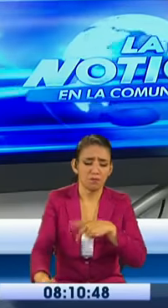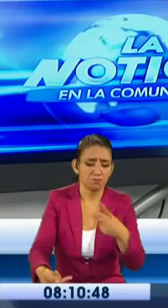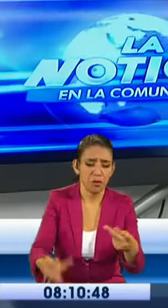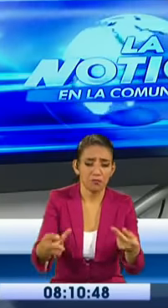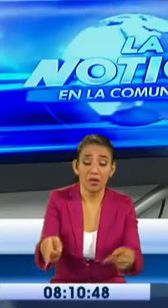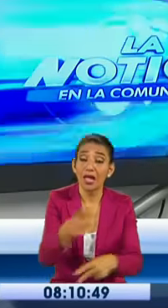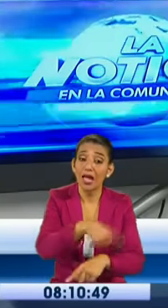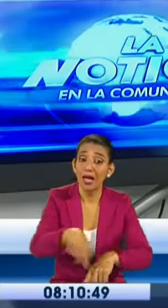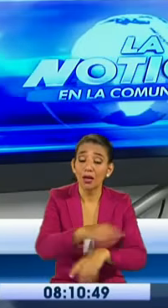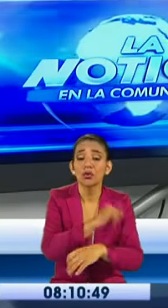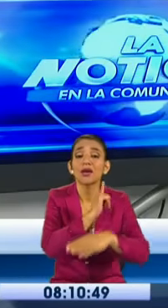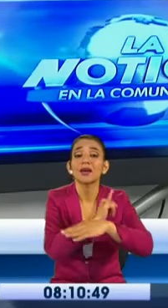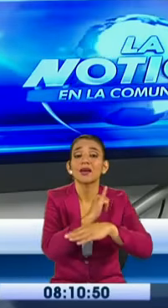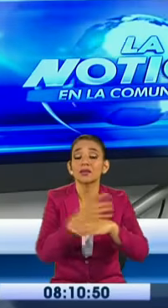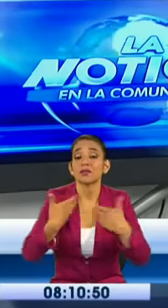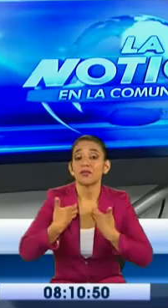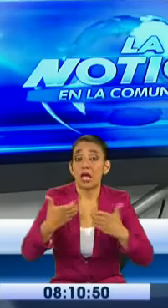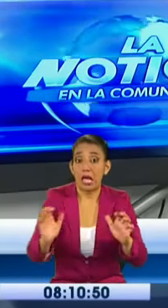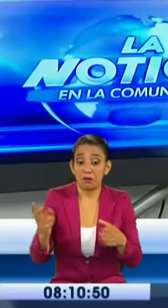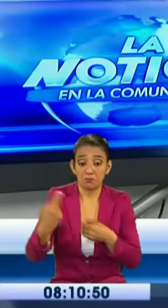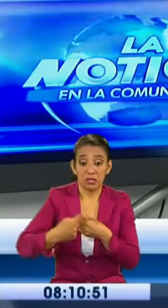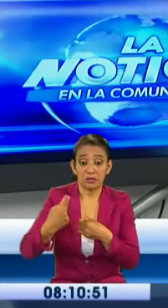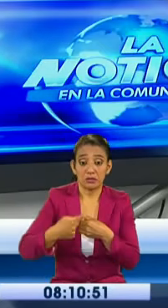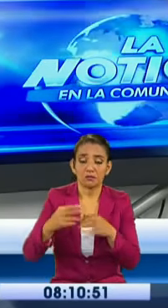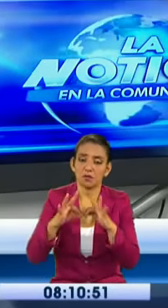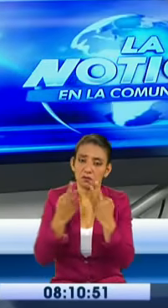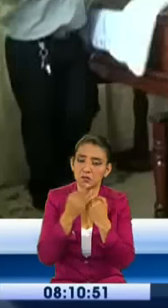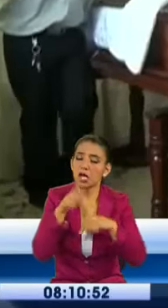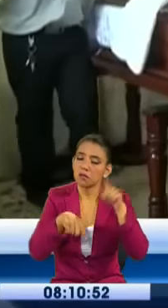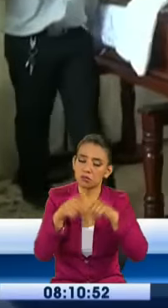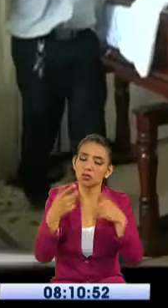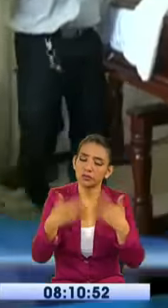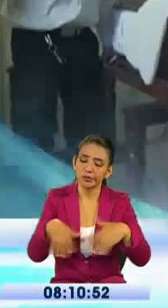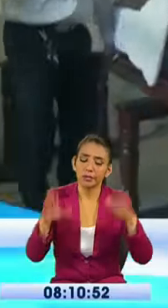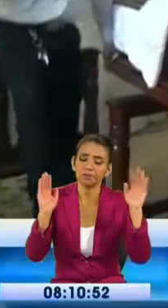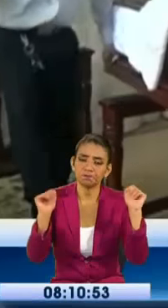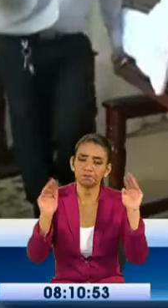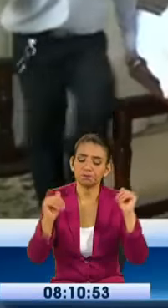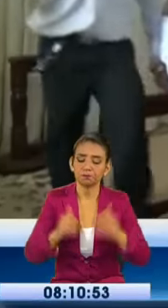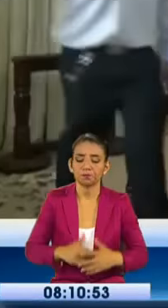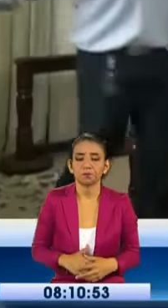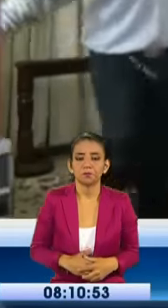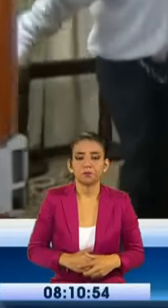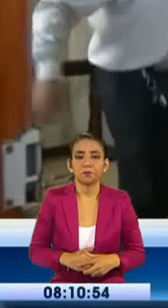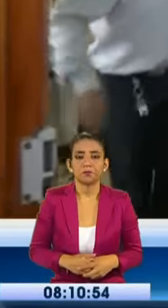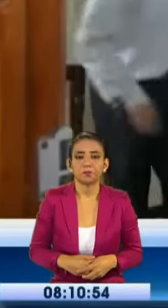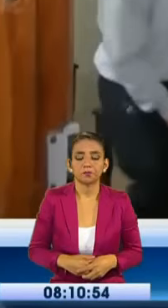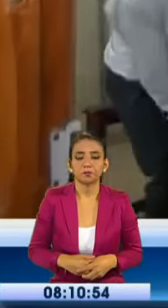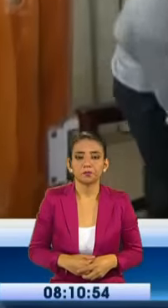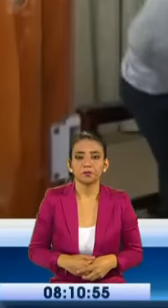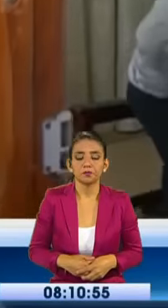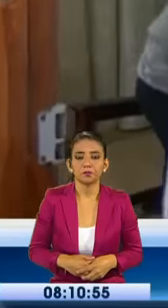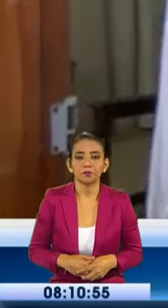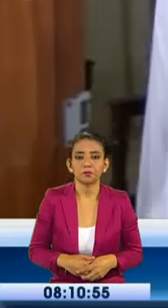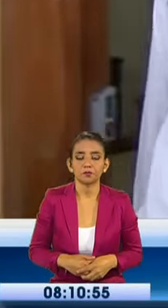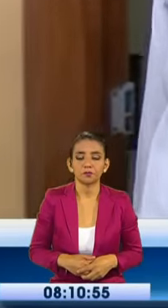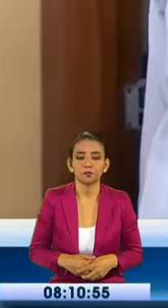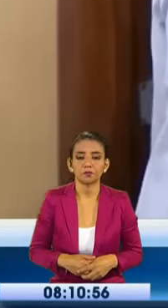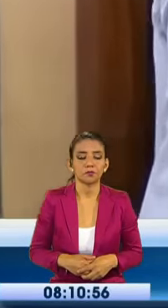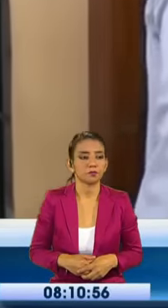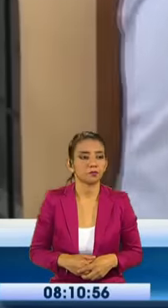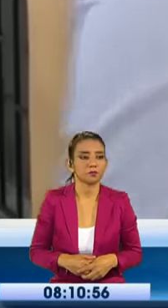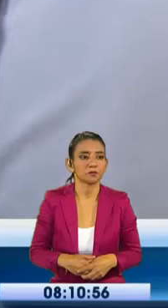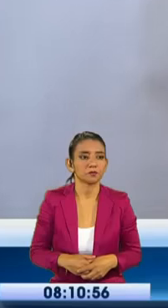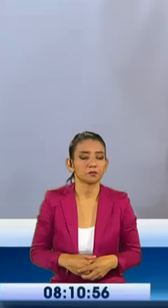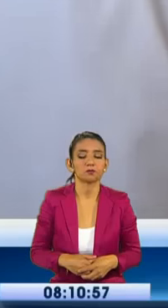iglesia evangélica donde asistían, les dieron el último adiós. En la parte.